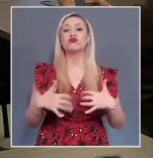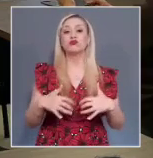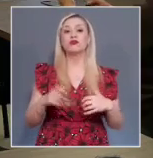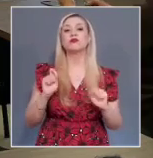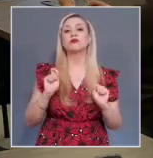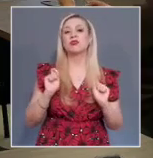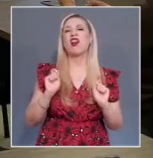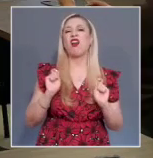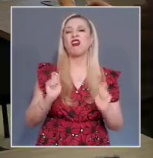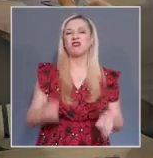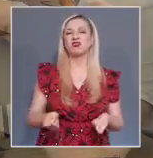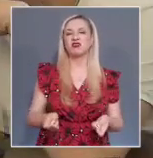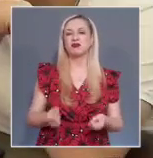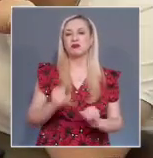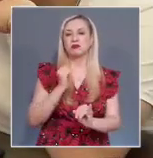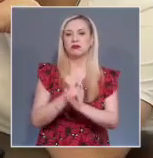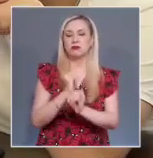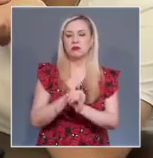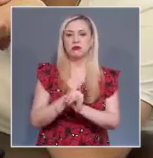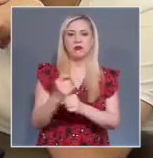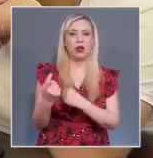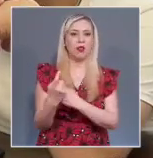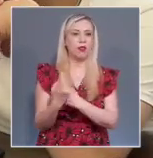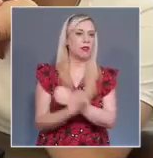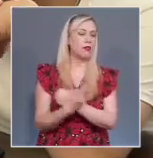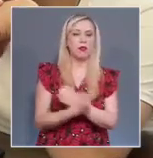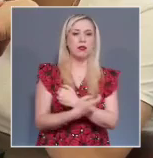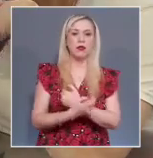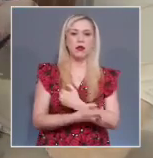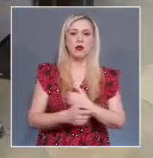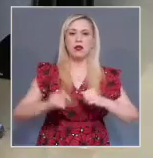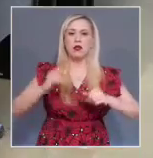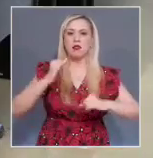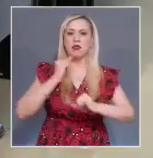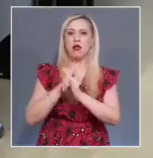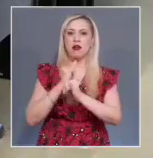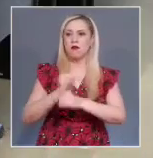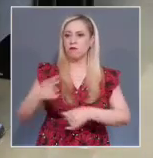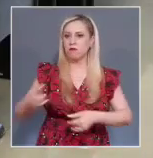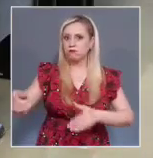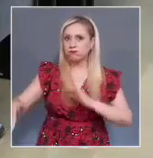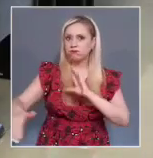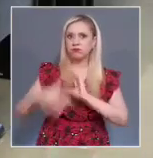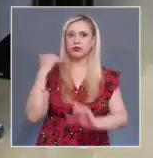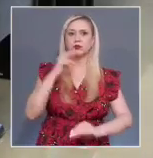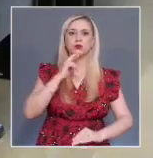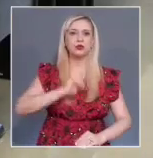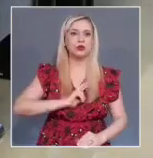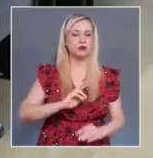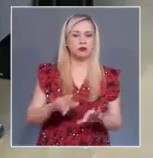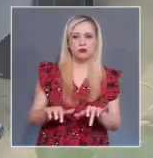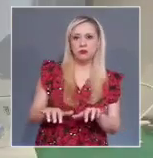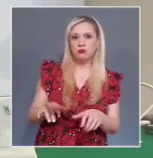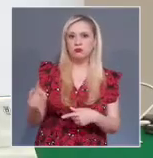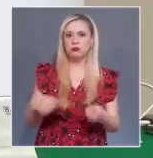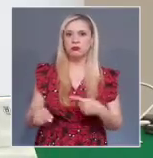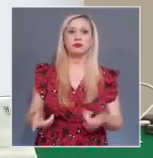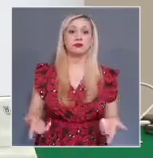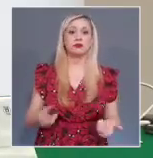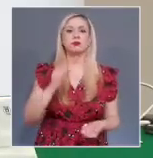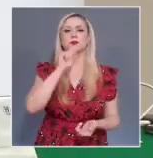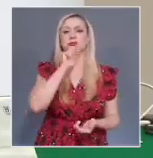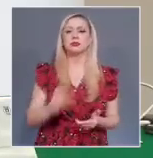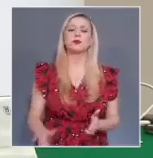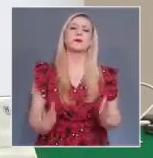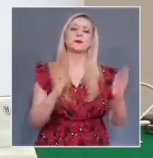de Retórica Jurisdiccional, magistrado Antonio Muñoz Cano Eternot, dialogaron también sobre el control de convencionalidad.